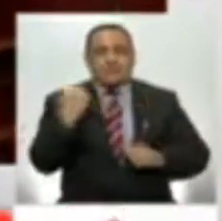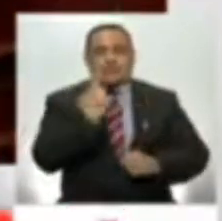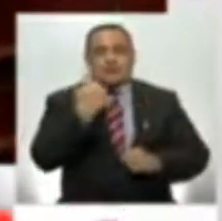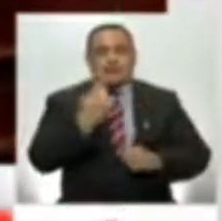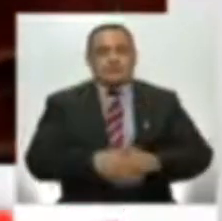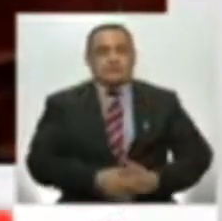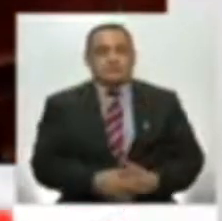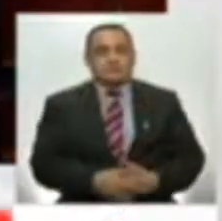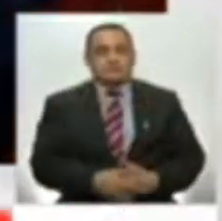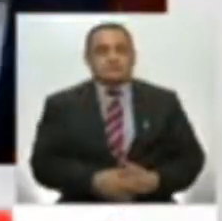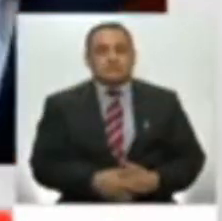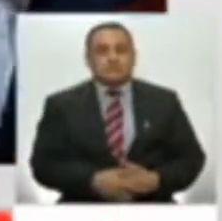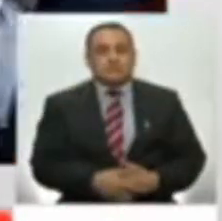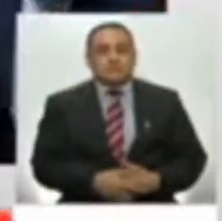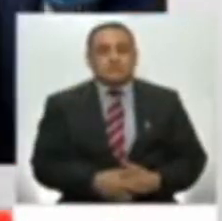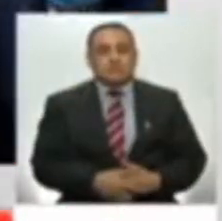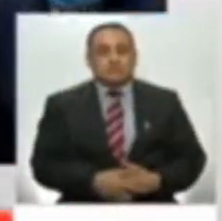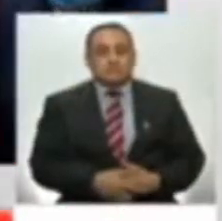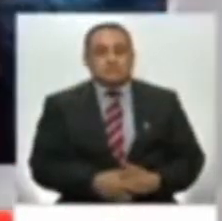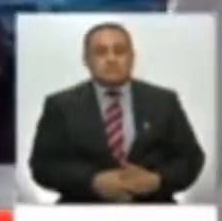general.